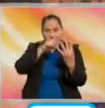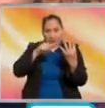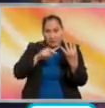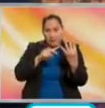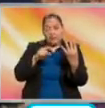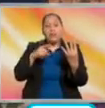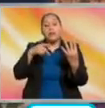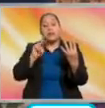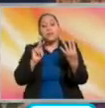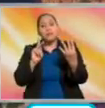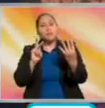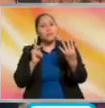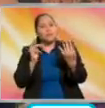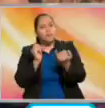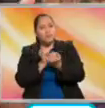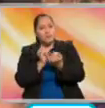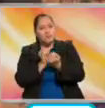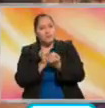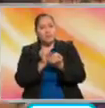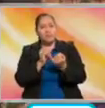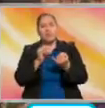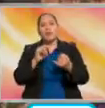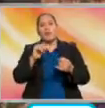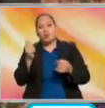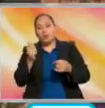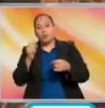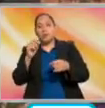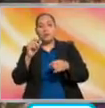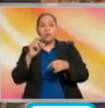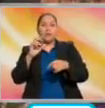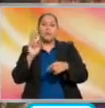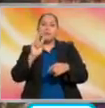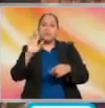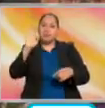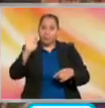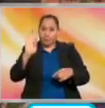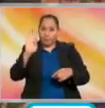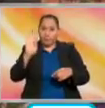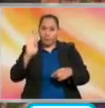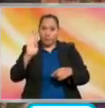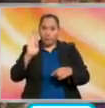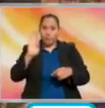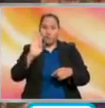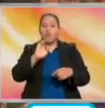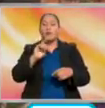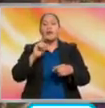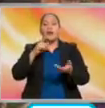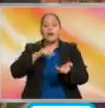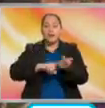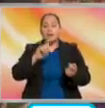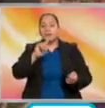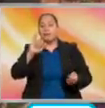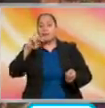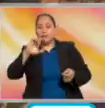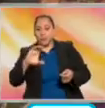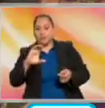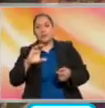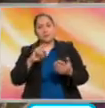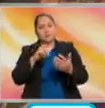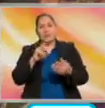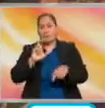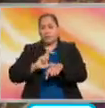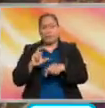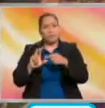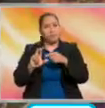y también tiene del grupo de las hidrosolubles como del complejo B. Tiene micronutrientes como el zinc. Es de verdad un muy